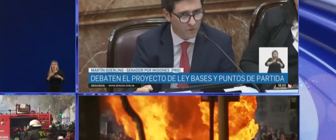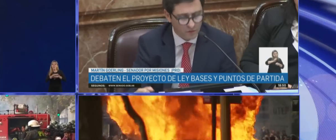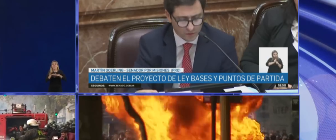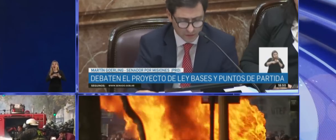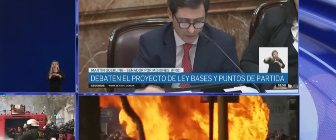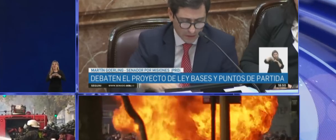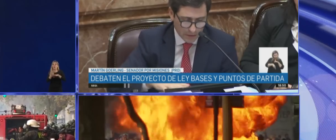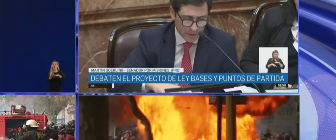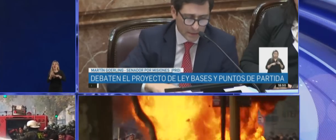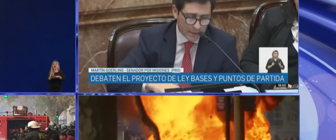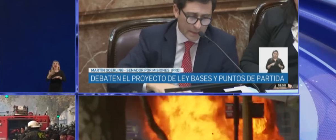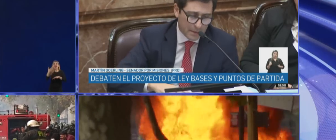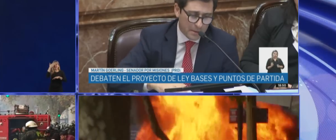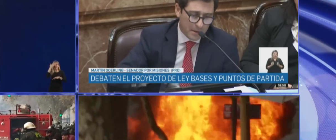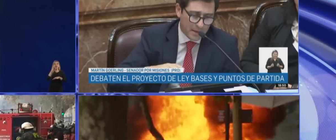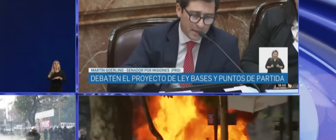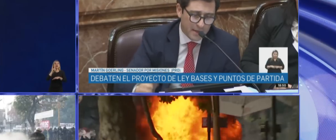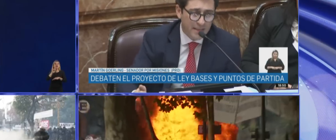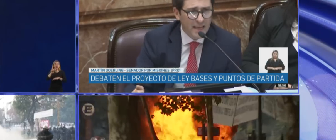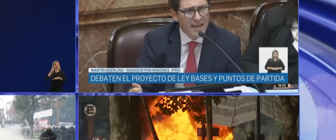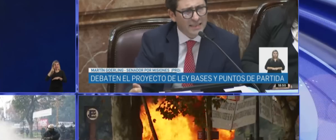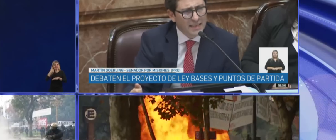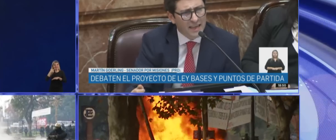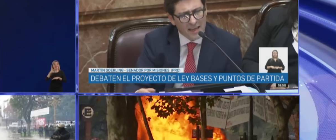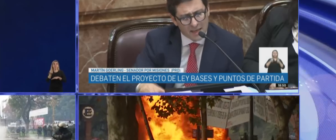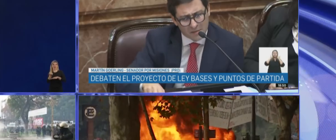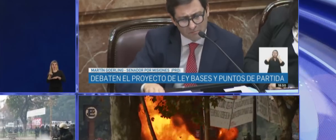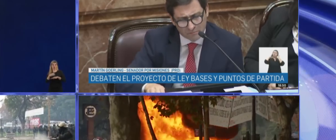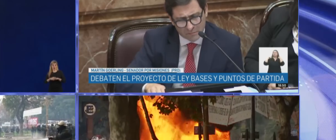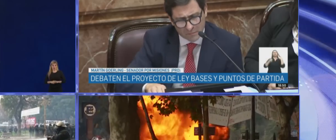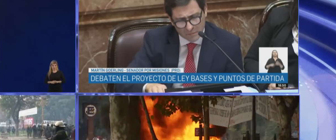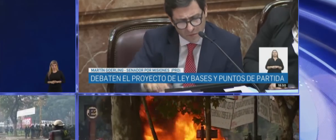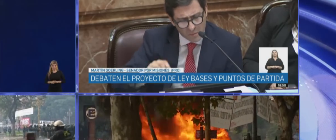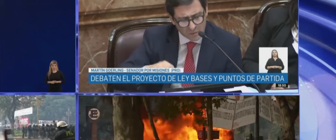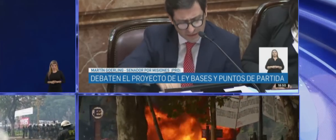15 billones de pesos y tenemos